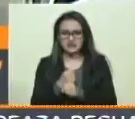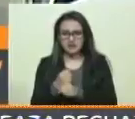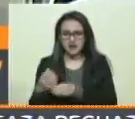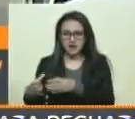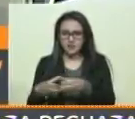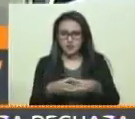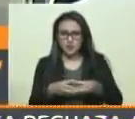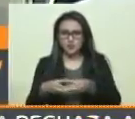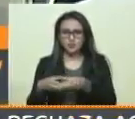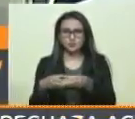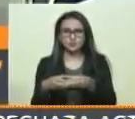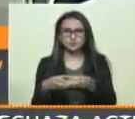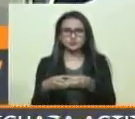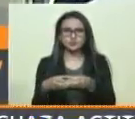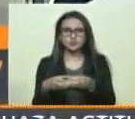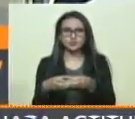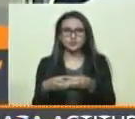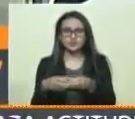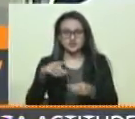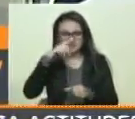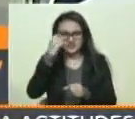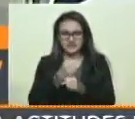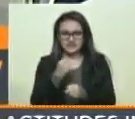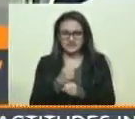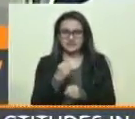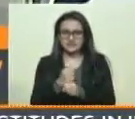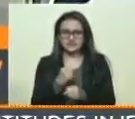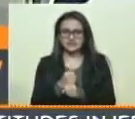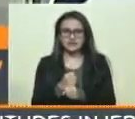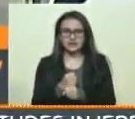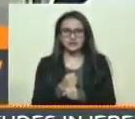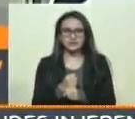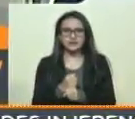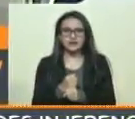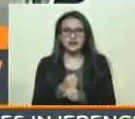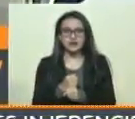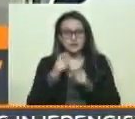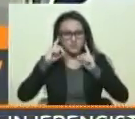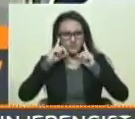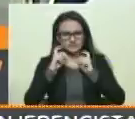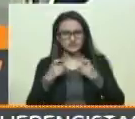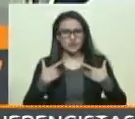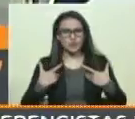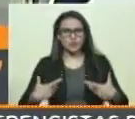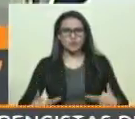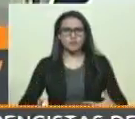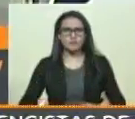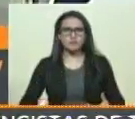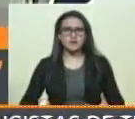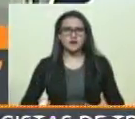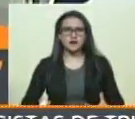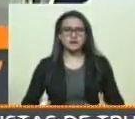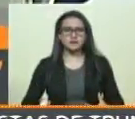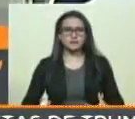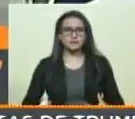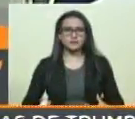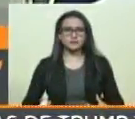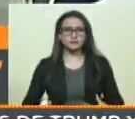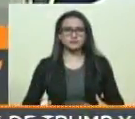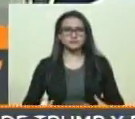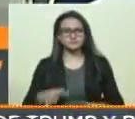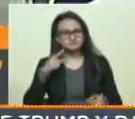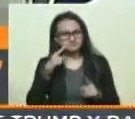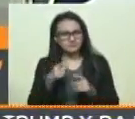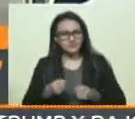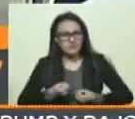conjunta, vamos a trabajar de manera, yo diría también, profesional, humanamente digna, para